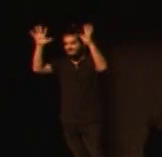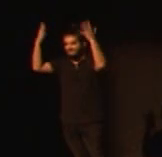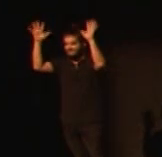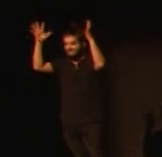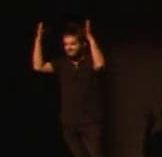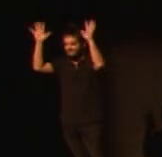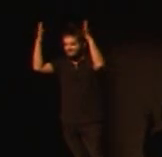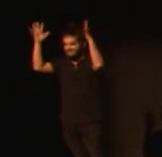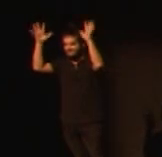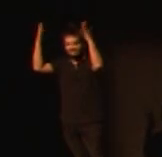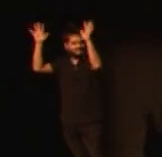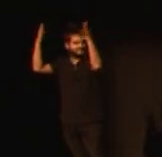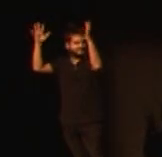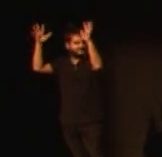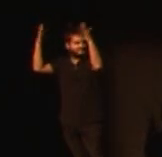Todo.